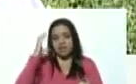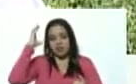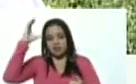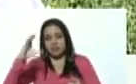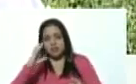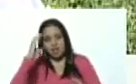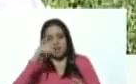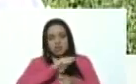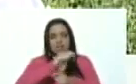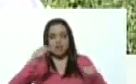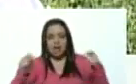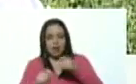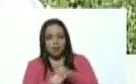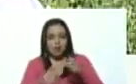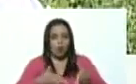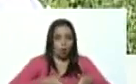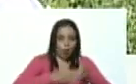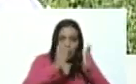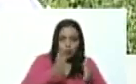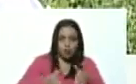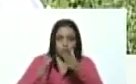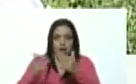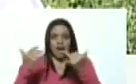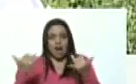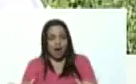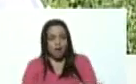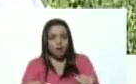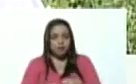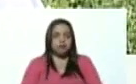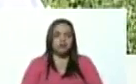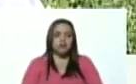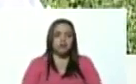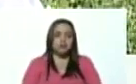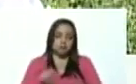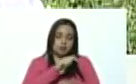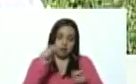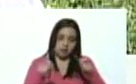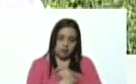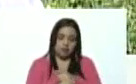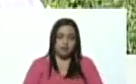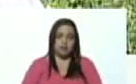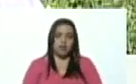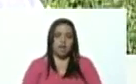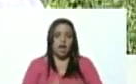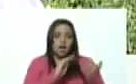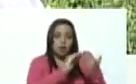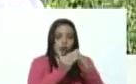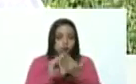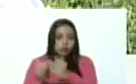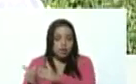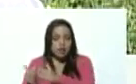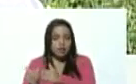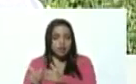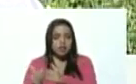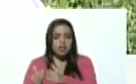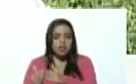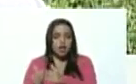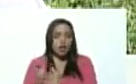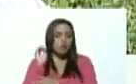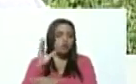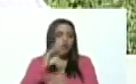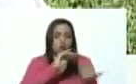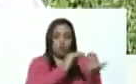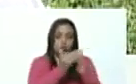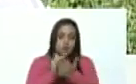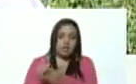la sustitución de los corredores. Ahora nos vamos a ir a las comunas, a los consejos comunales